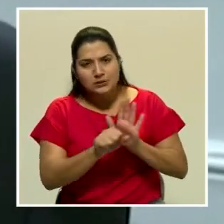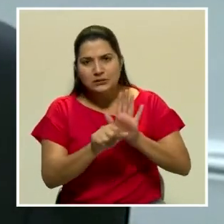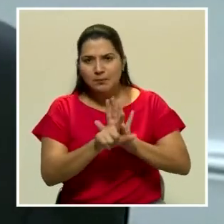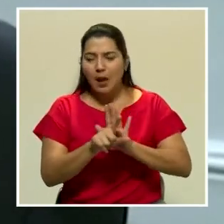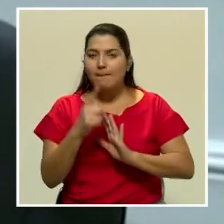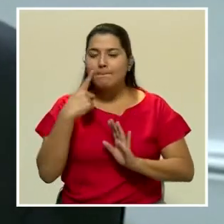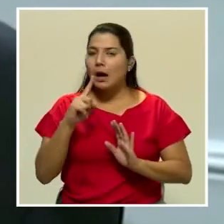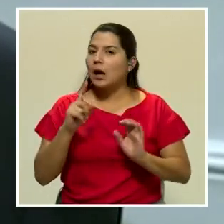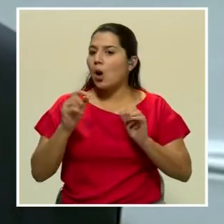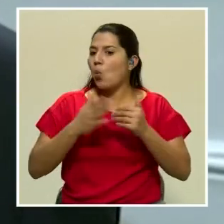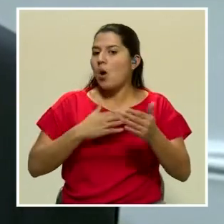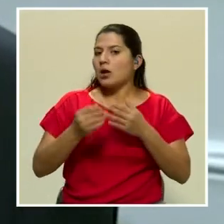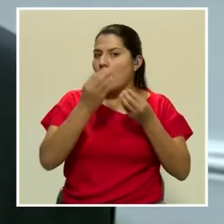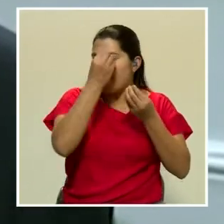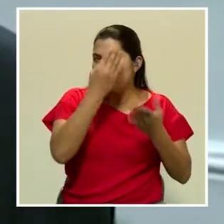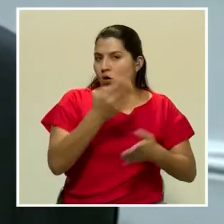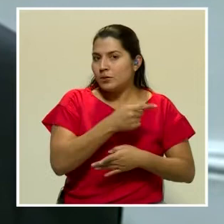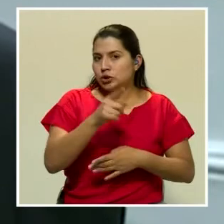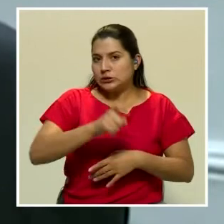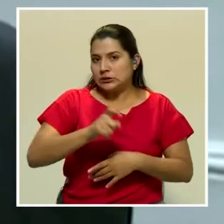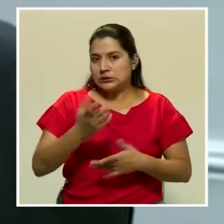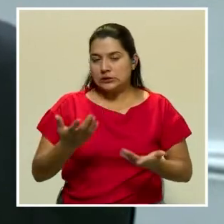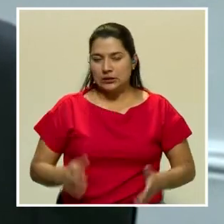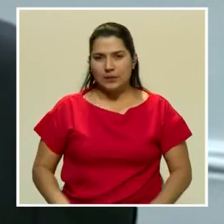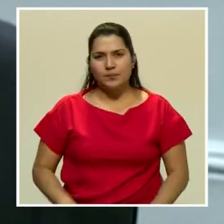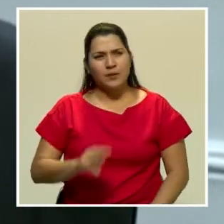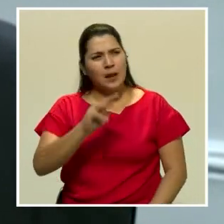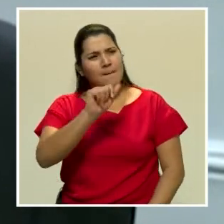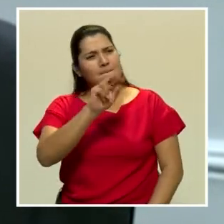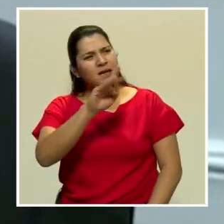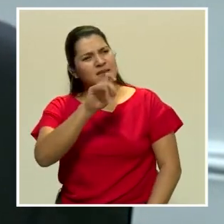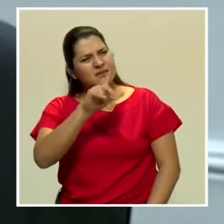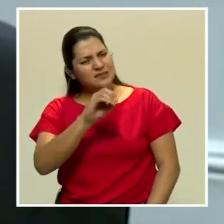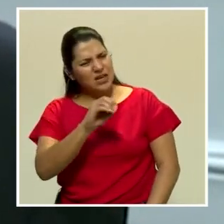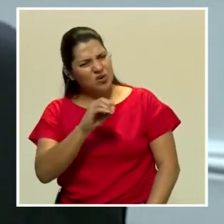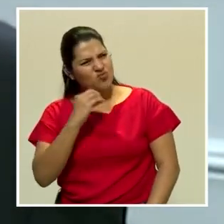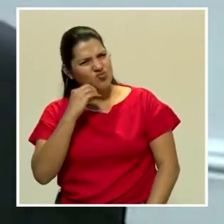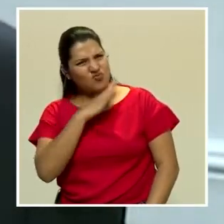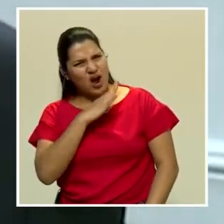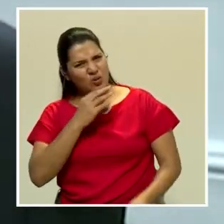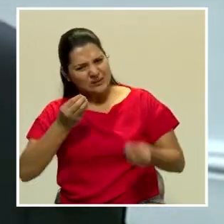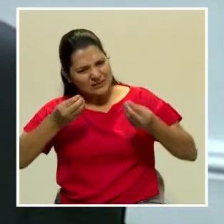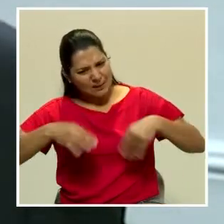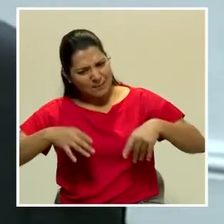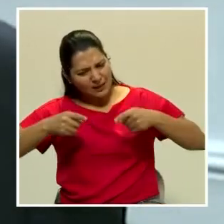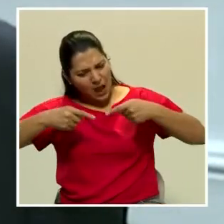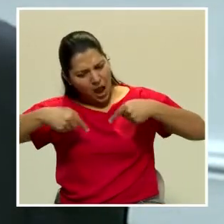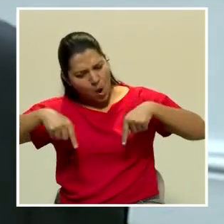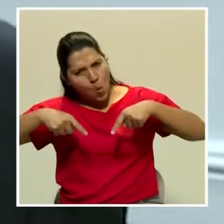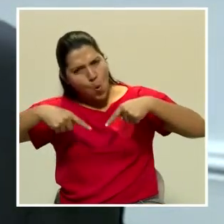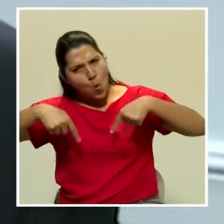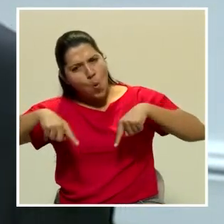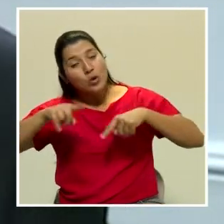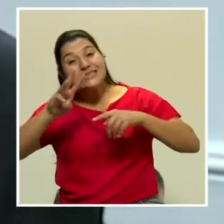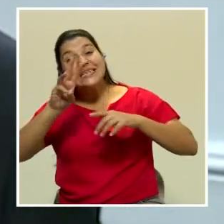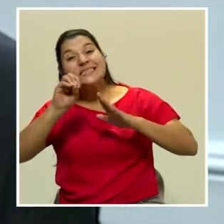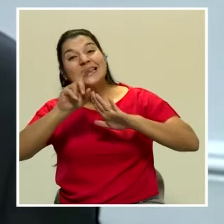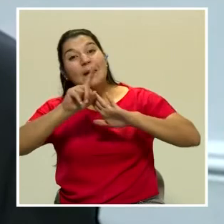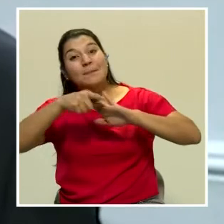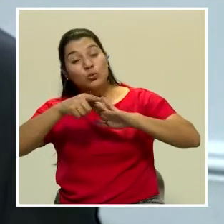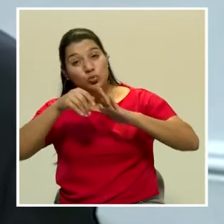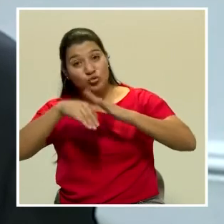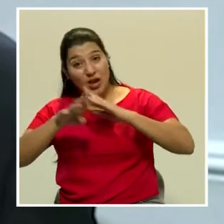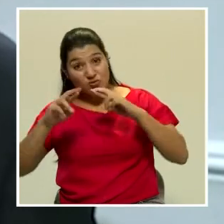Legislativa para cualquier información que requieran. Don Marcelo, es un poco extraño que se pierda un audio de 60 minutos de una reunión. ¿Qué saben ustedes de